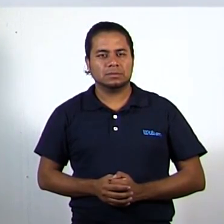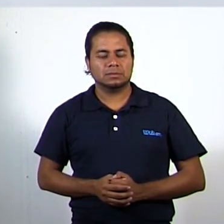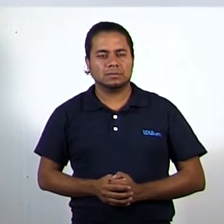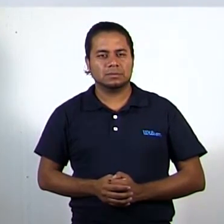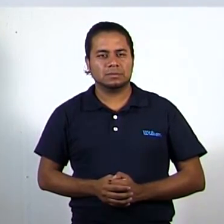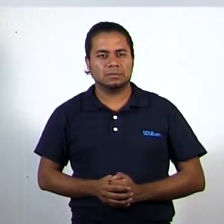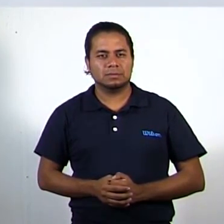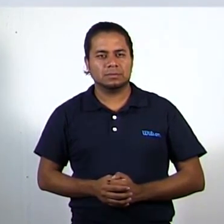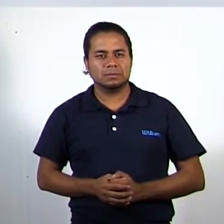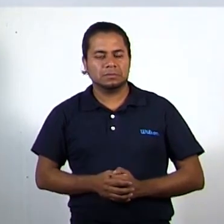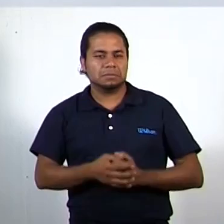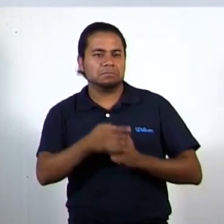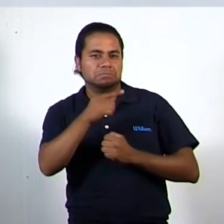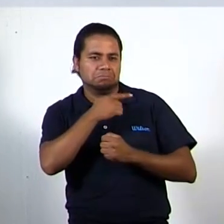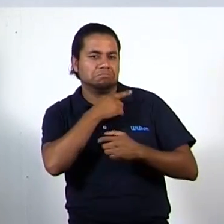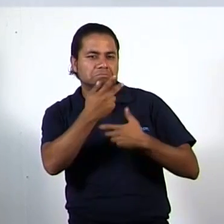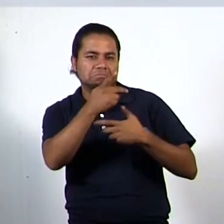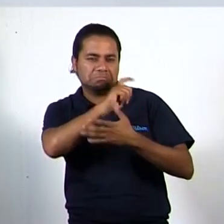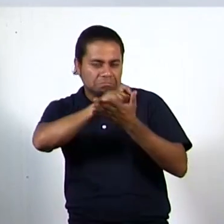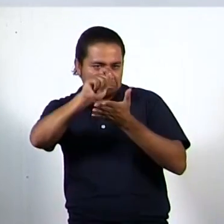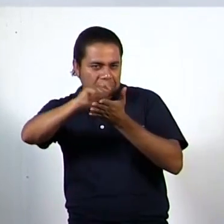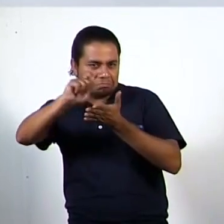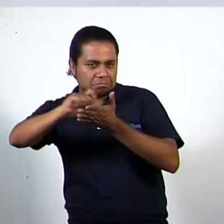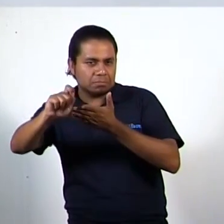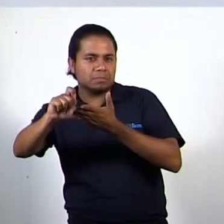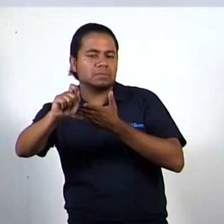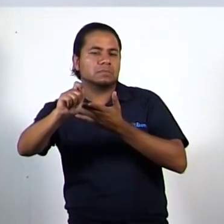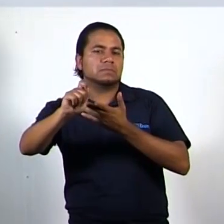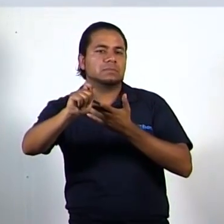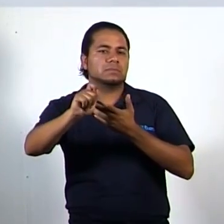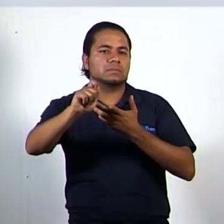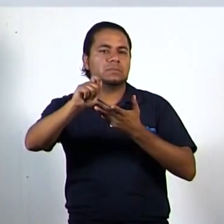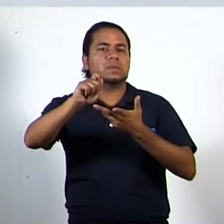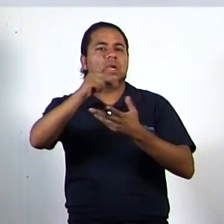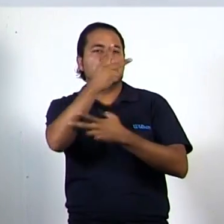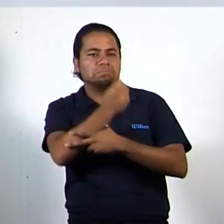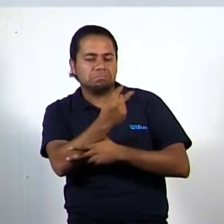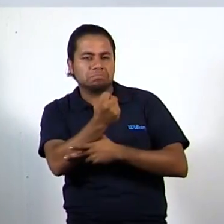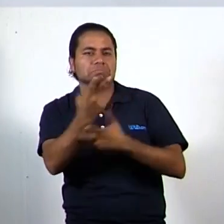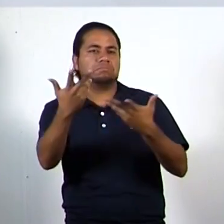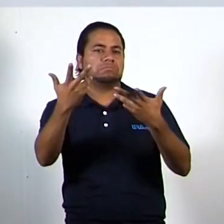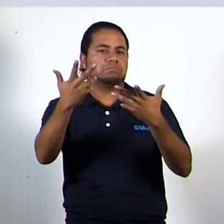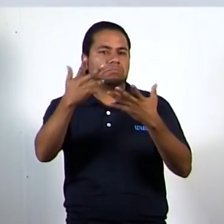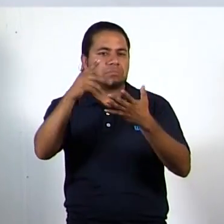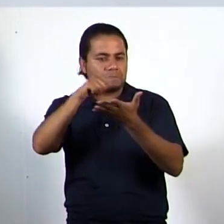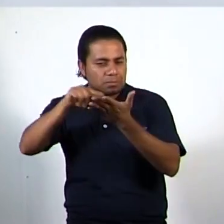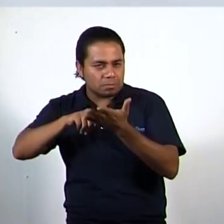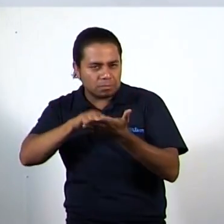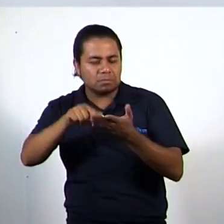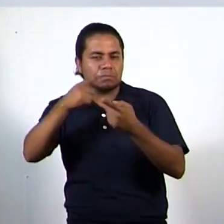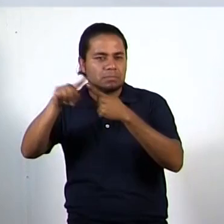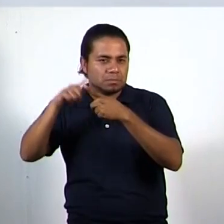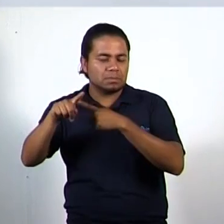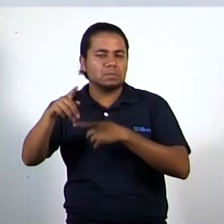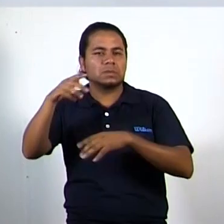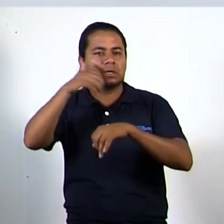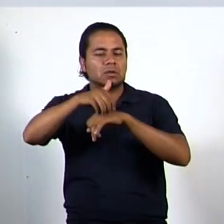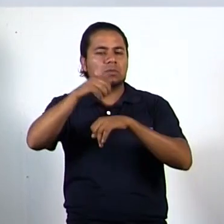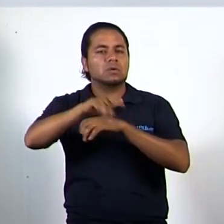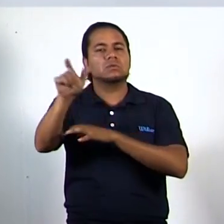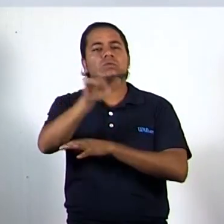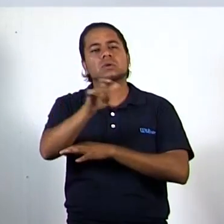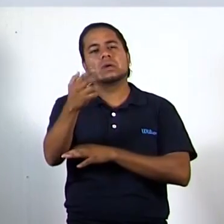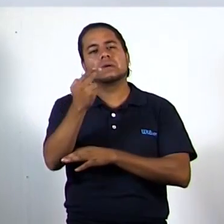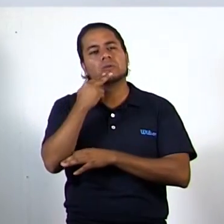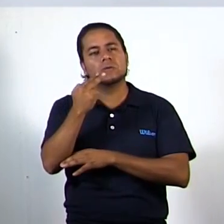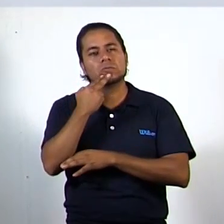electrónicos. Vamos a ponerle un punto ahí. Entendido que es aparatos electrónicos. ¿En qué otras situaciones utilizas los números?